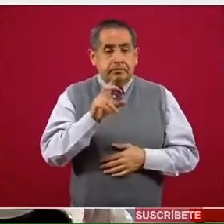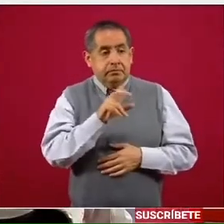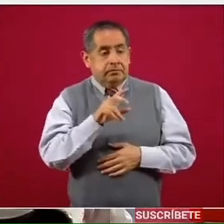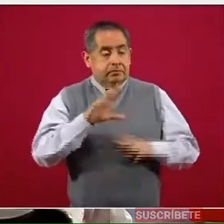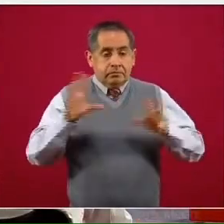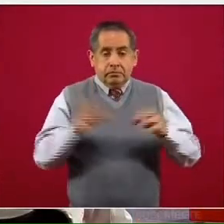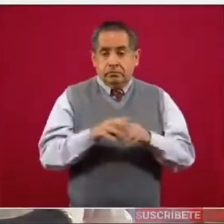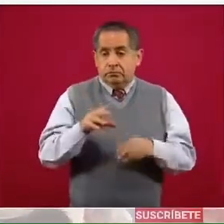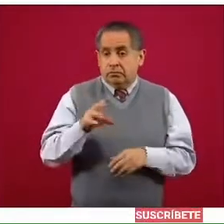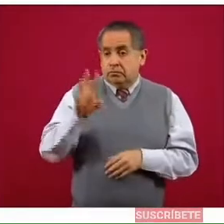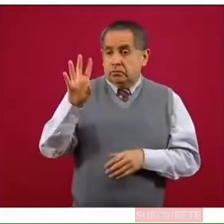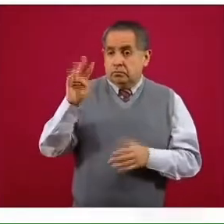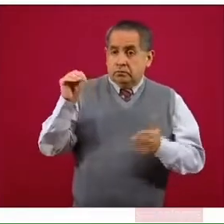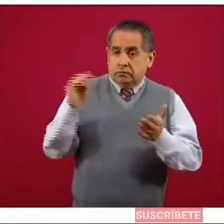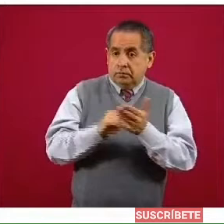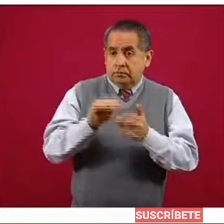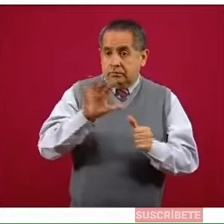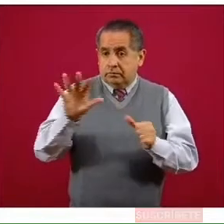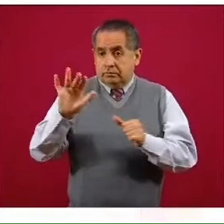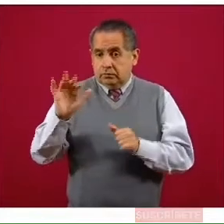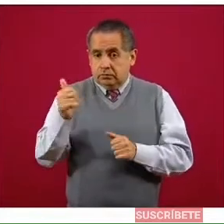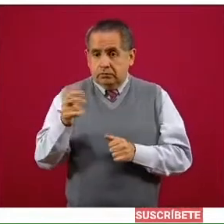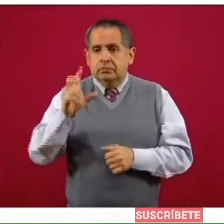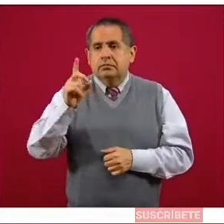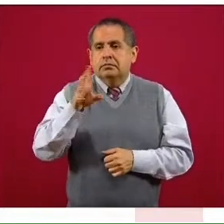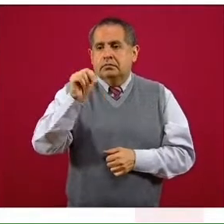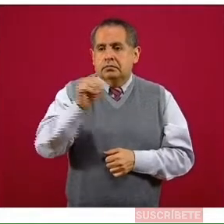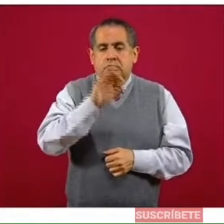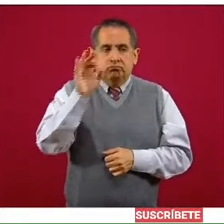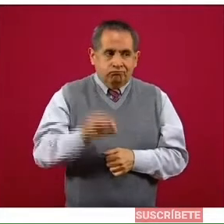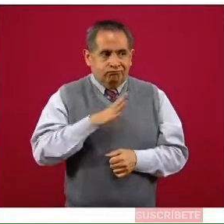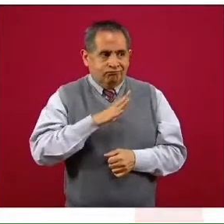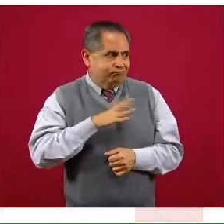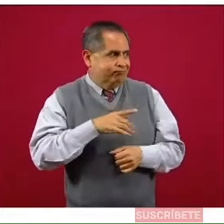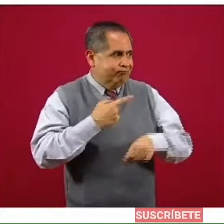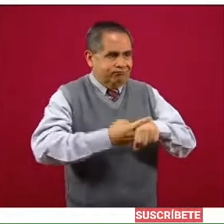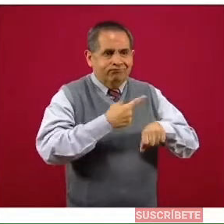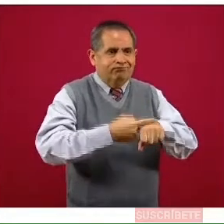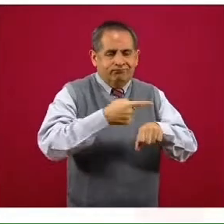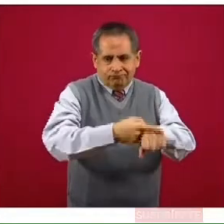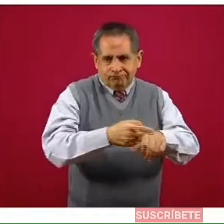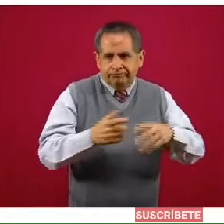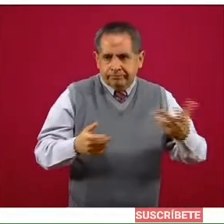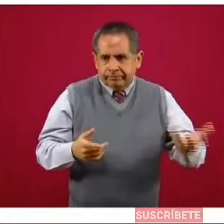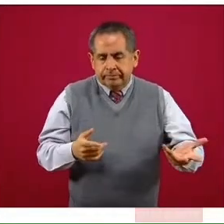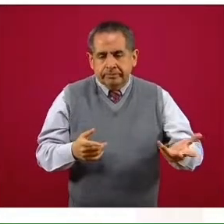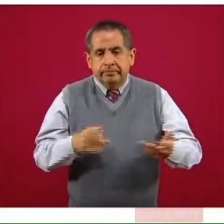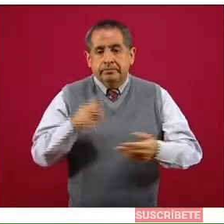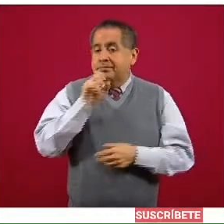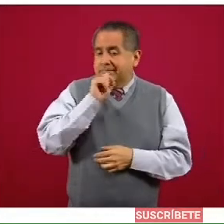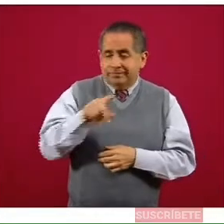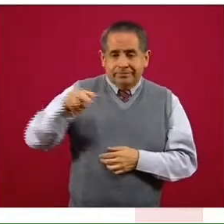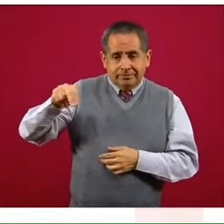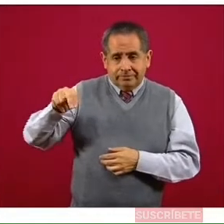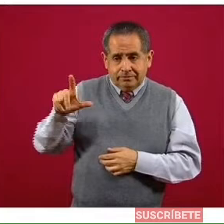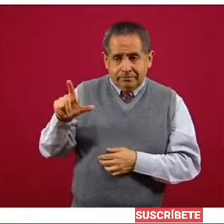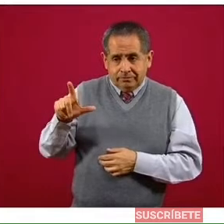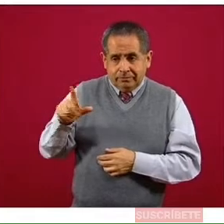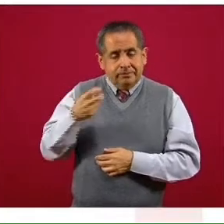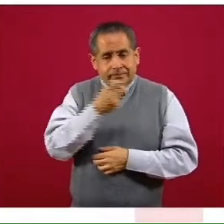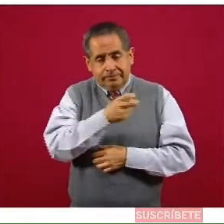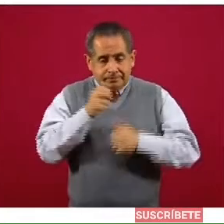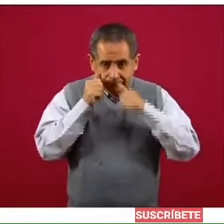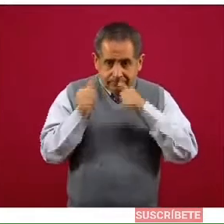de las 9.659 camas están ocupadas en promedio nacional, y también Nuevo León, para este